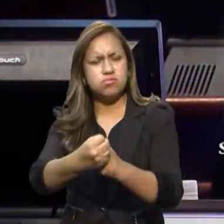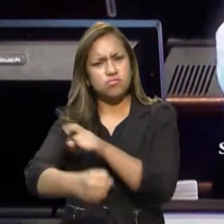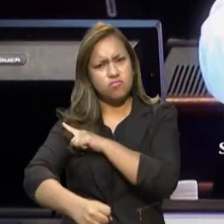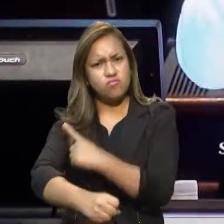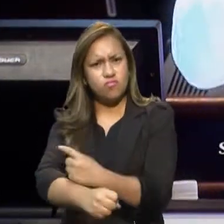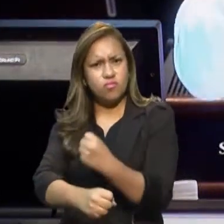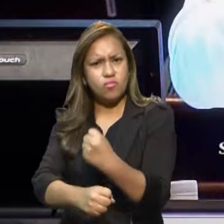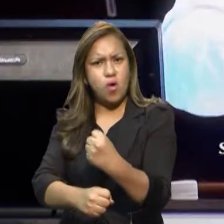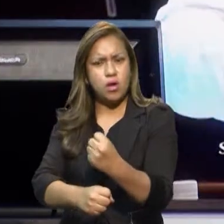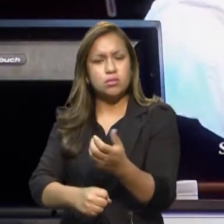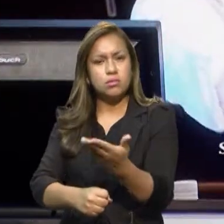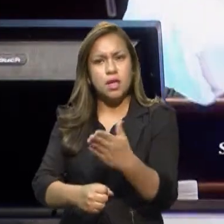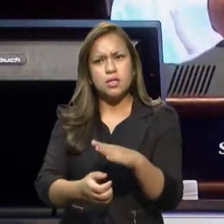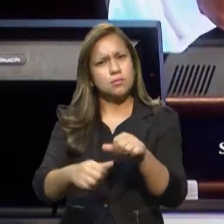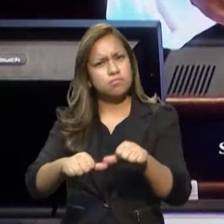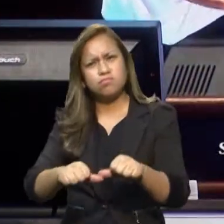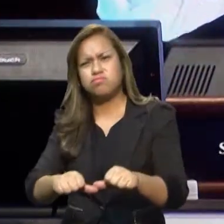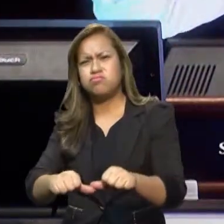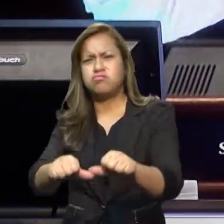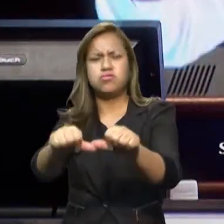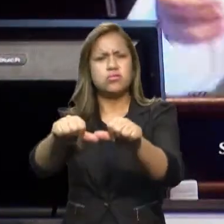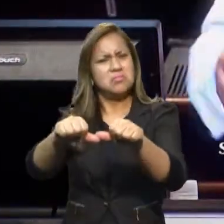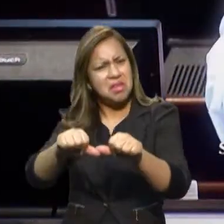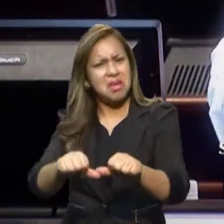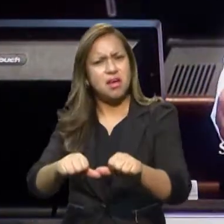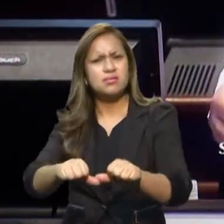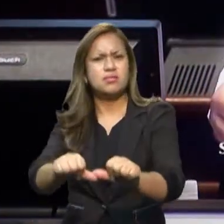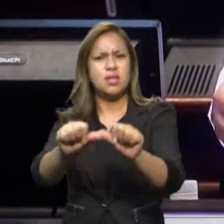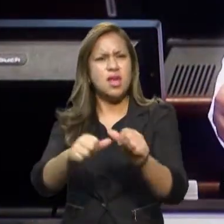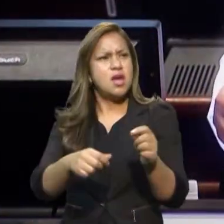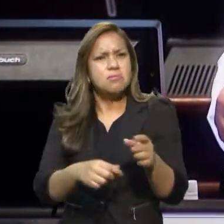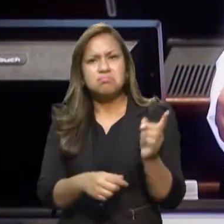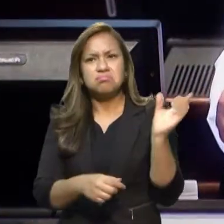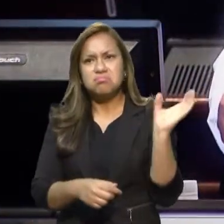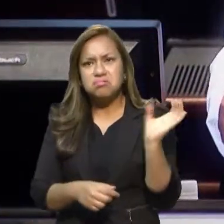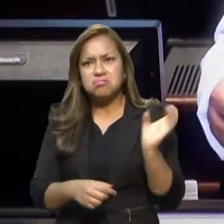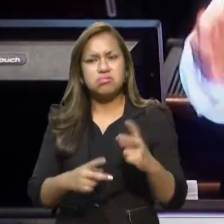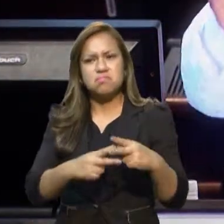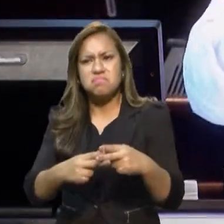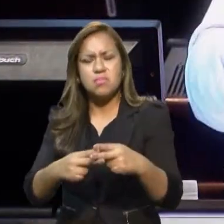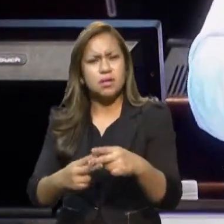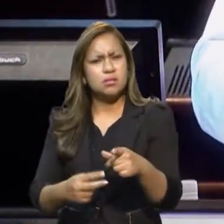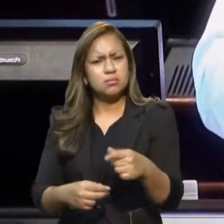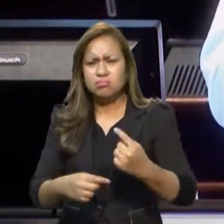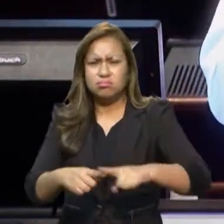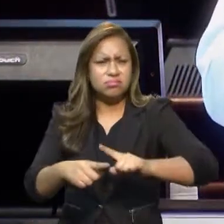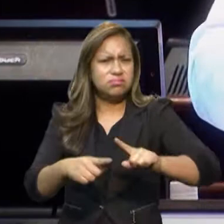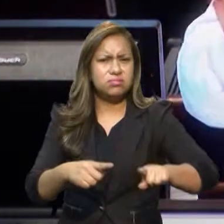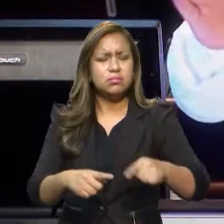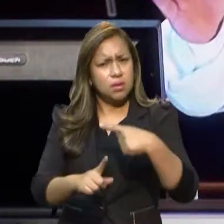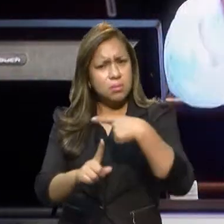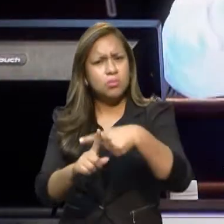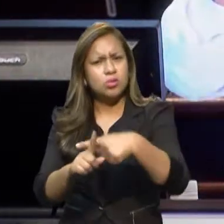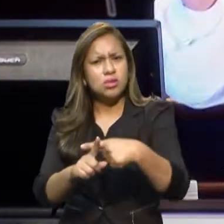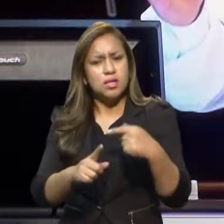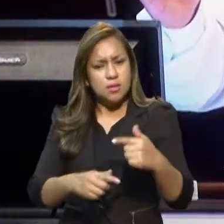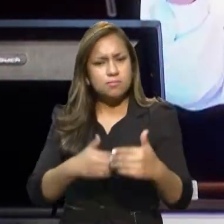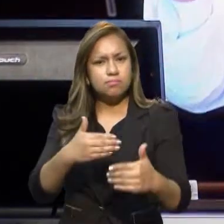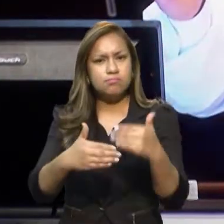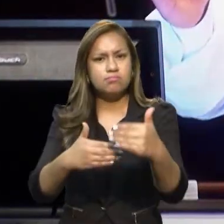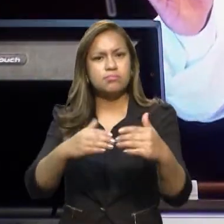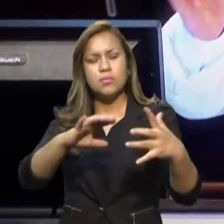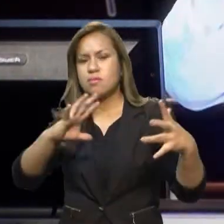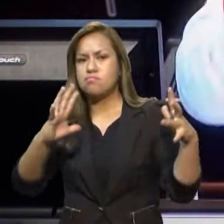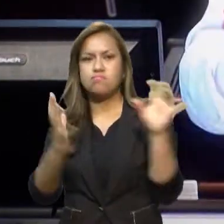social. Aquí estamos dando sostenibilidad en el tiempo, las prestaciones previsionales y sobre todo estamos definiendo un proceso